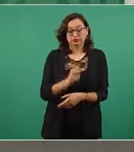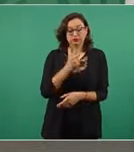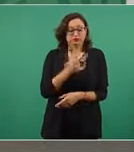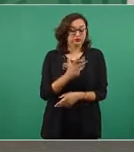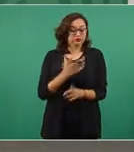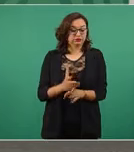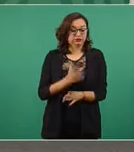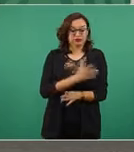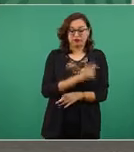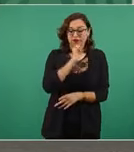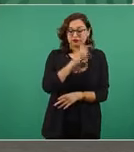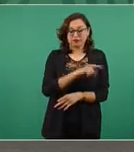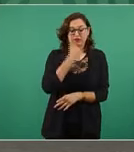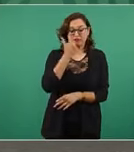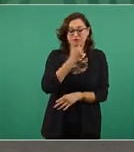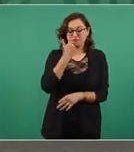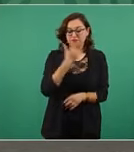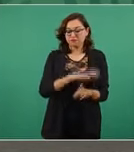estaba